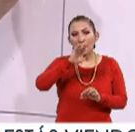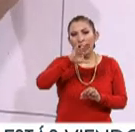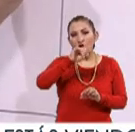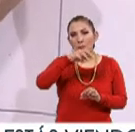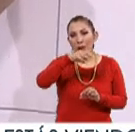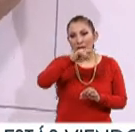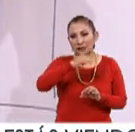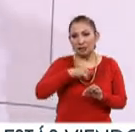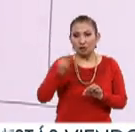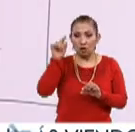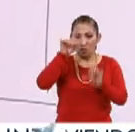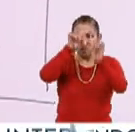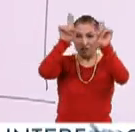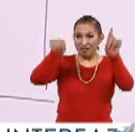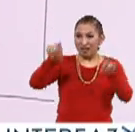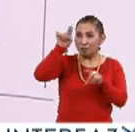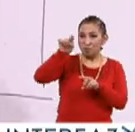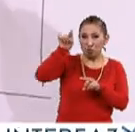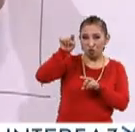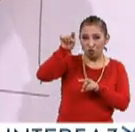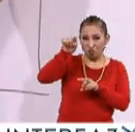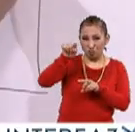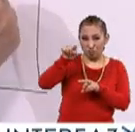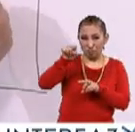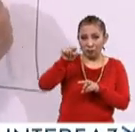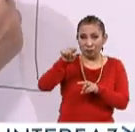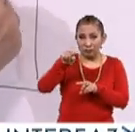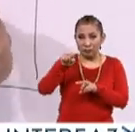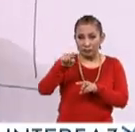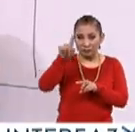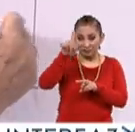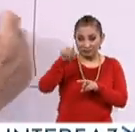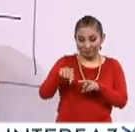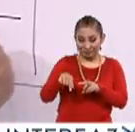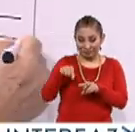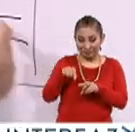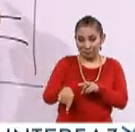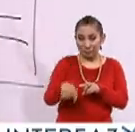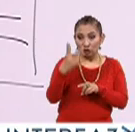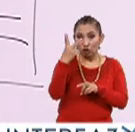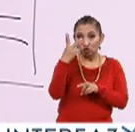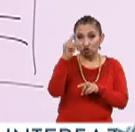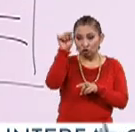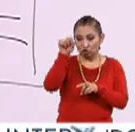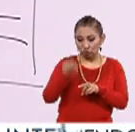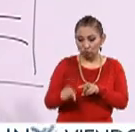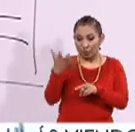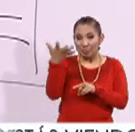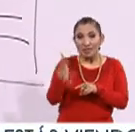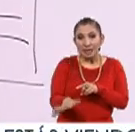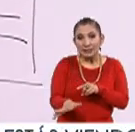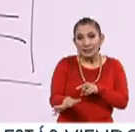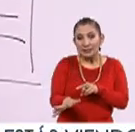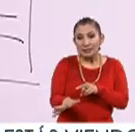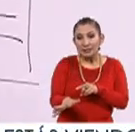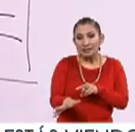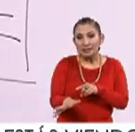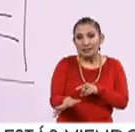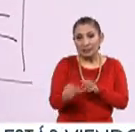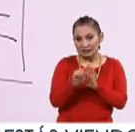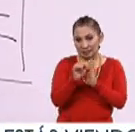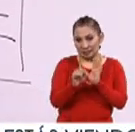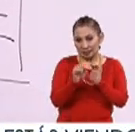yo tengo un puntito en una casilla, si lo bajo de nivel, baja como dos rayas, pues se vuelve un 10, esto en el sistema